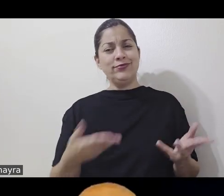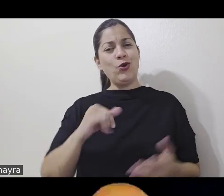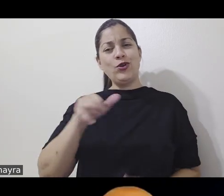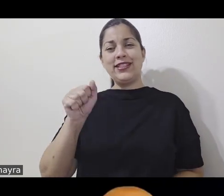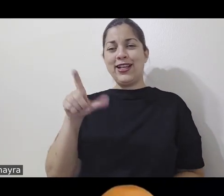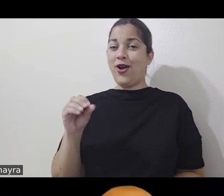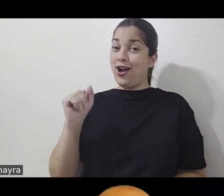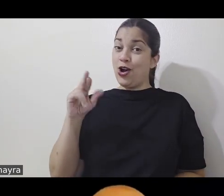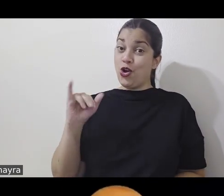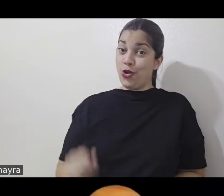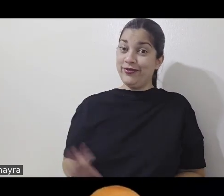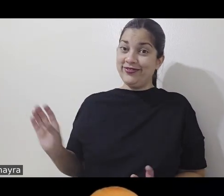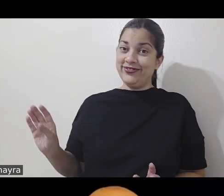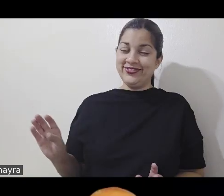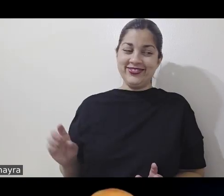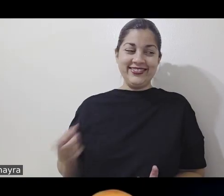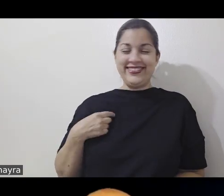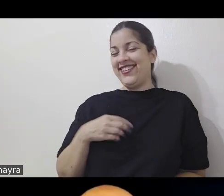Arroyo.